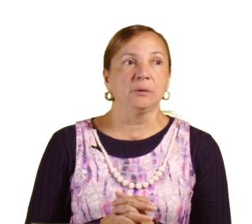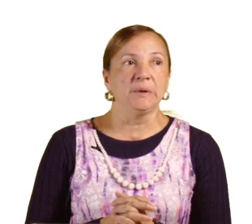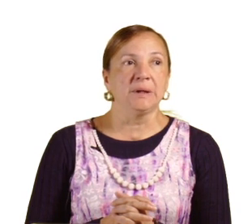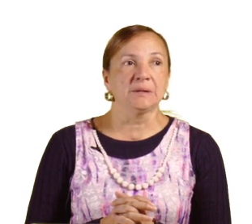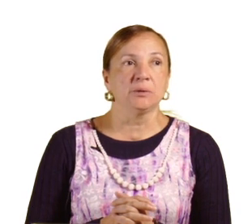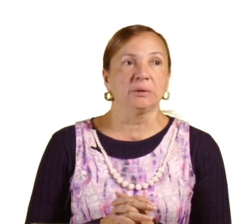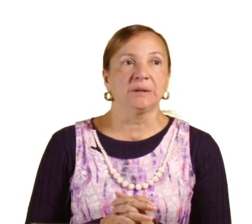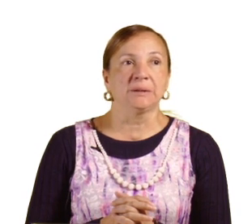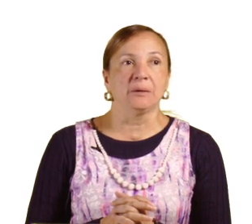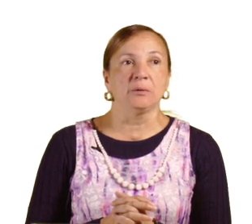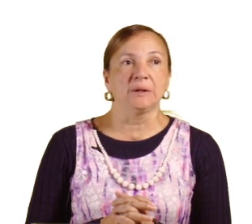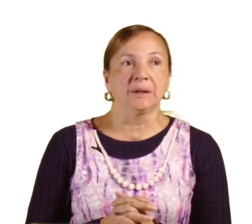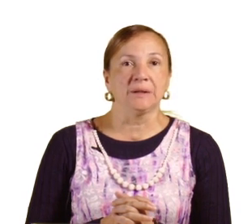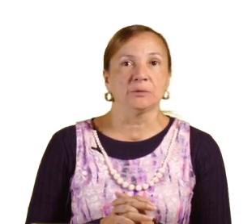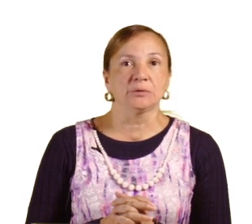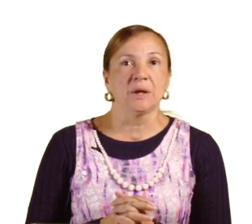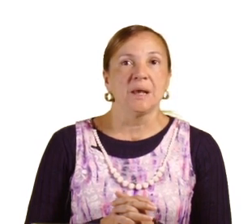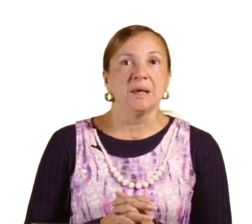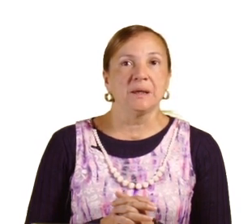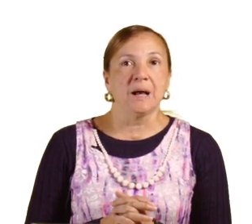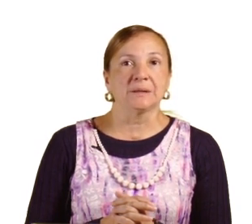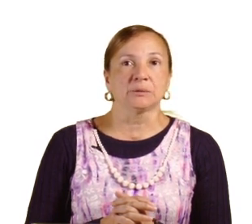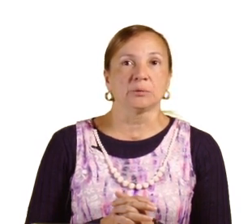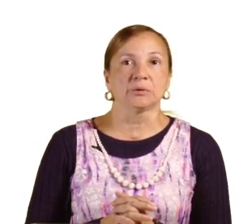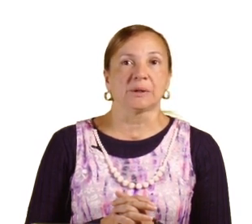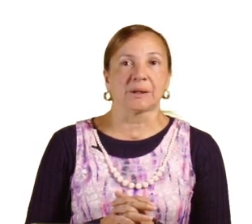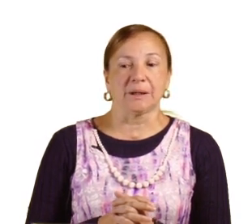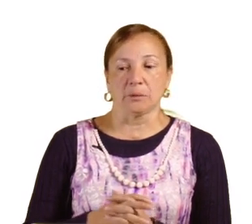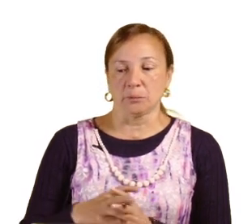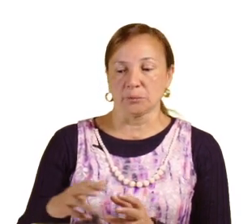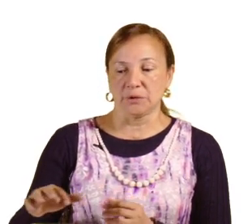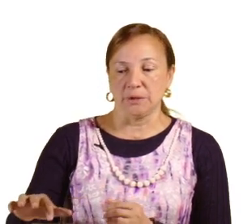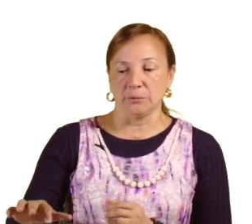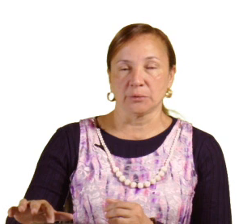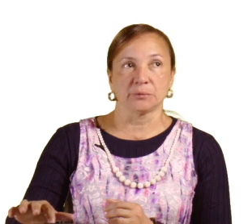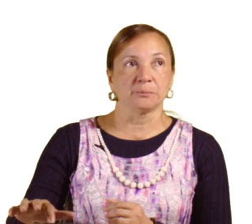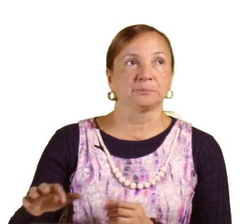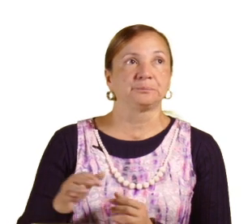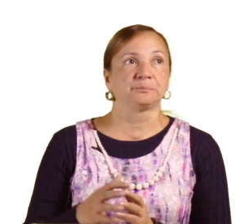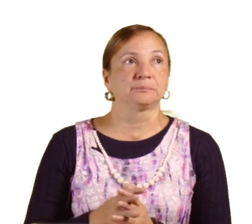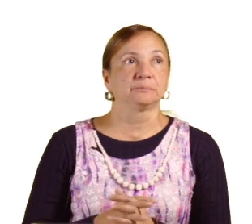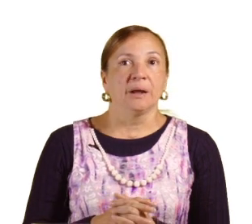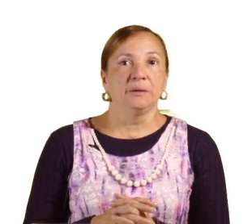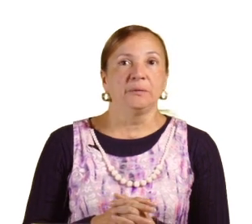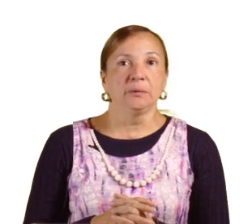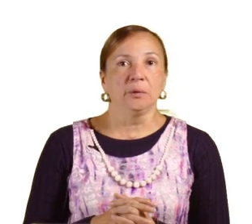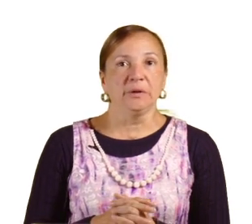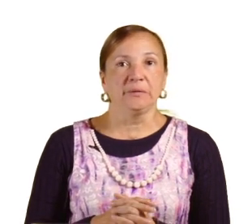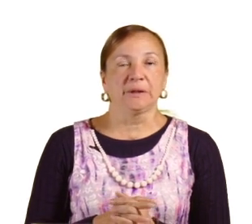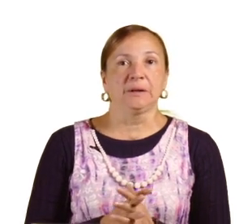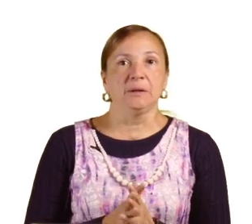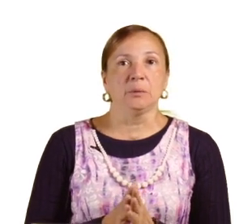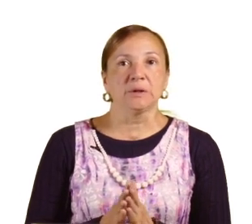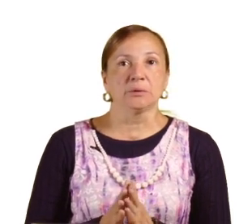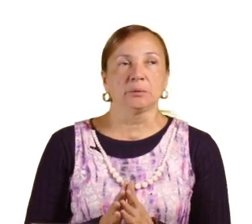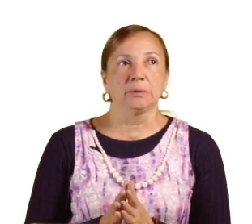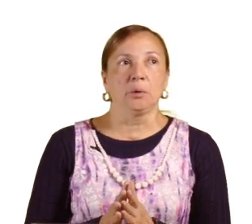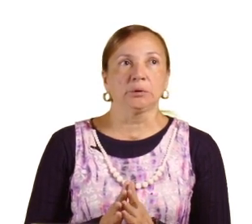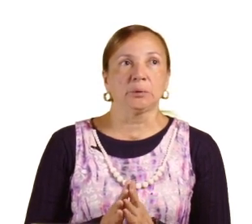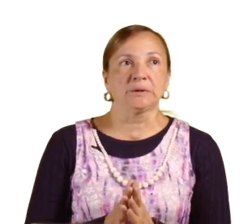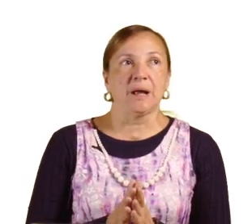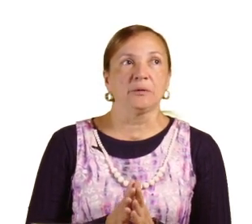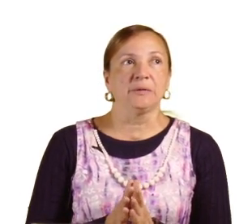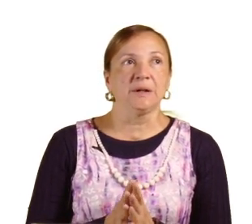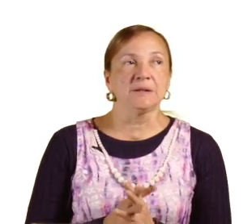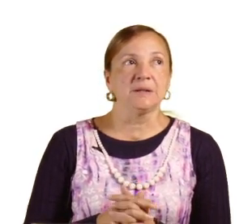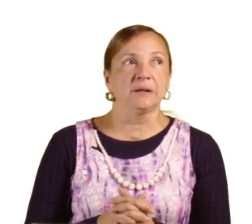la denominación de estado de ingresos y gastos reconocidos. El flujo de efectivo, que es